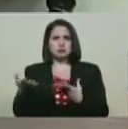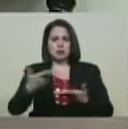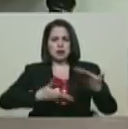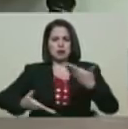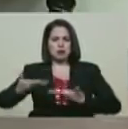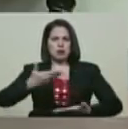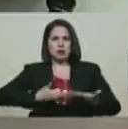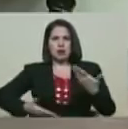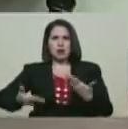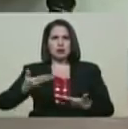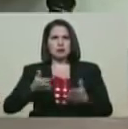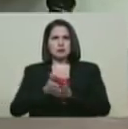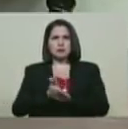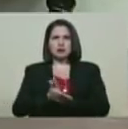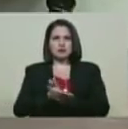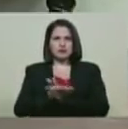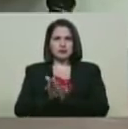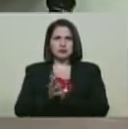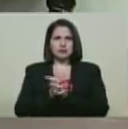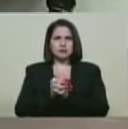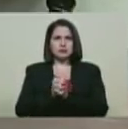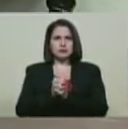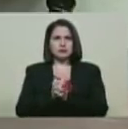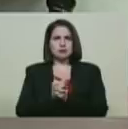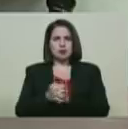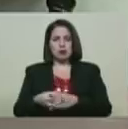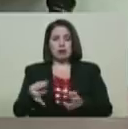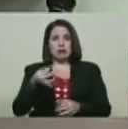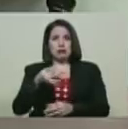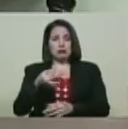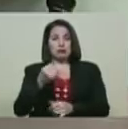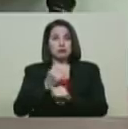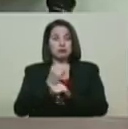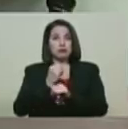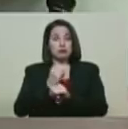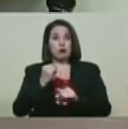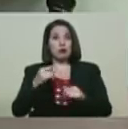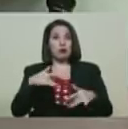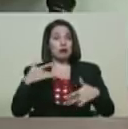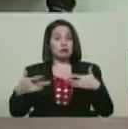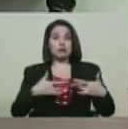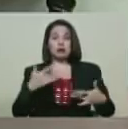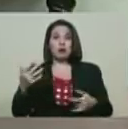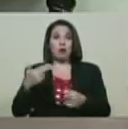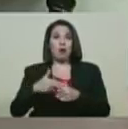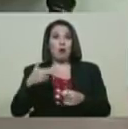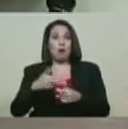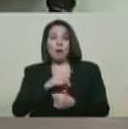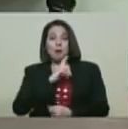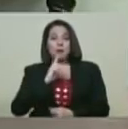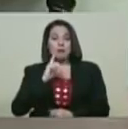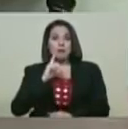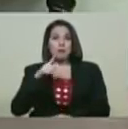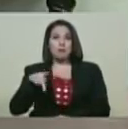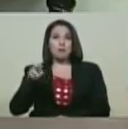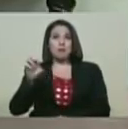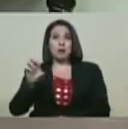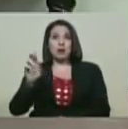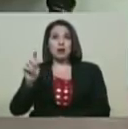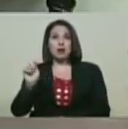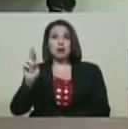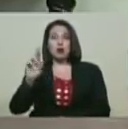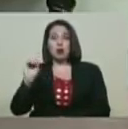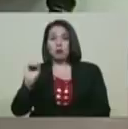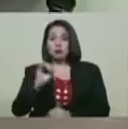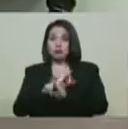negociación secundaria del criptoactivo petro, donde compradores y vendedores abrirán y cerrarán